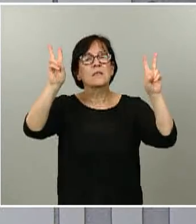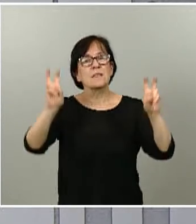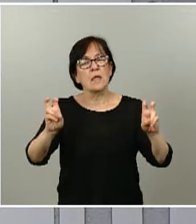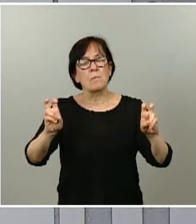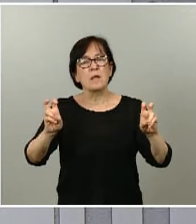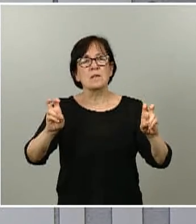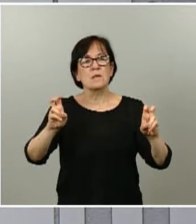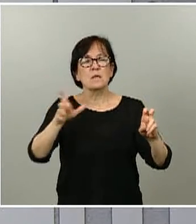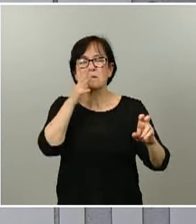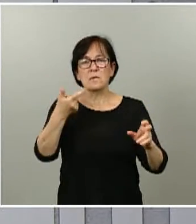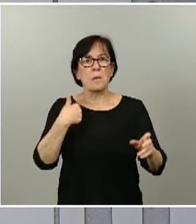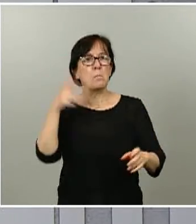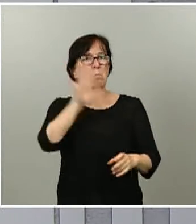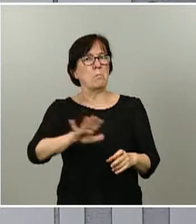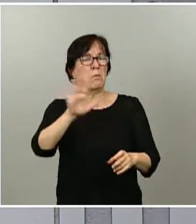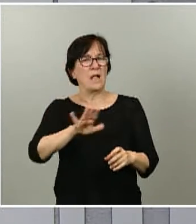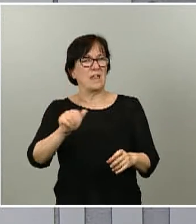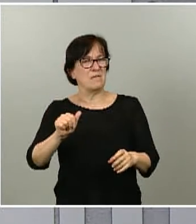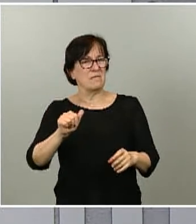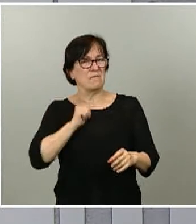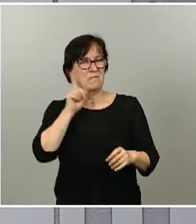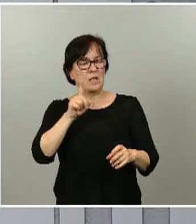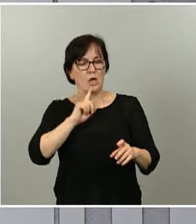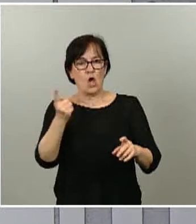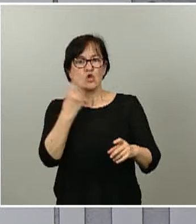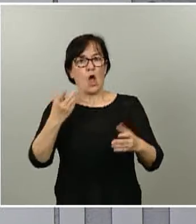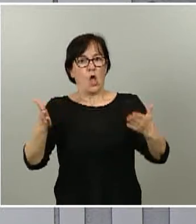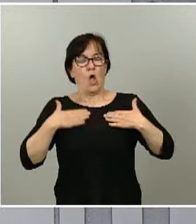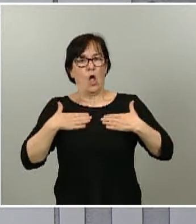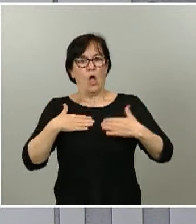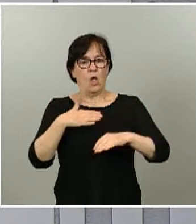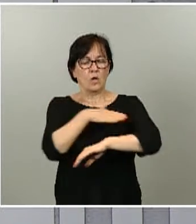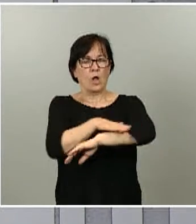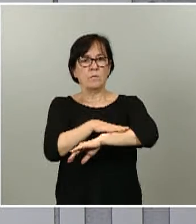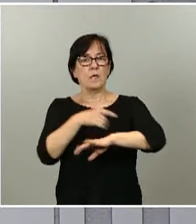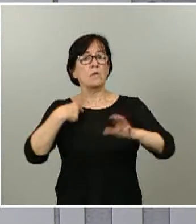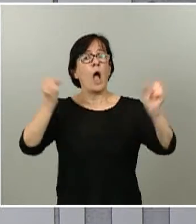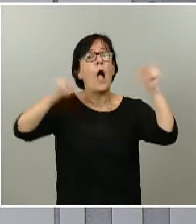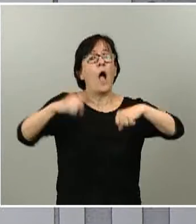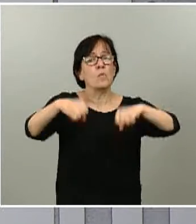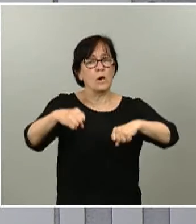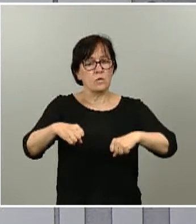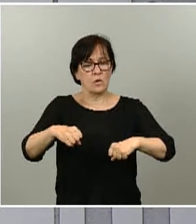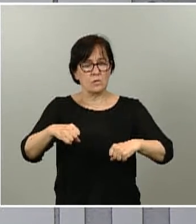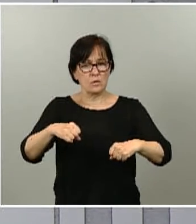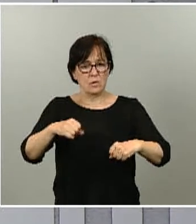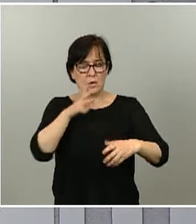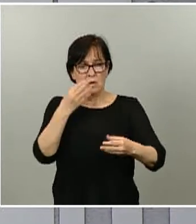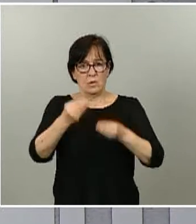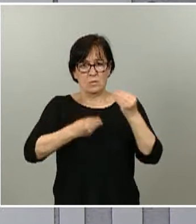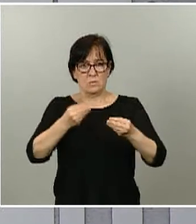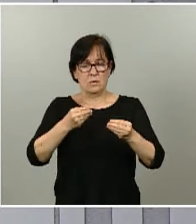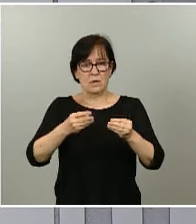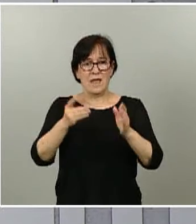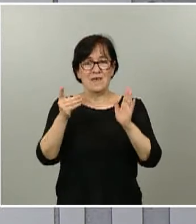falsa impresión de que solo le correspondía al Gobierno llegar a acuerdos para poder alcanzar ese decreto de alarma,